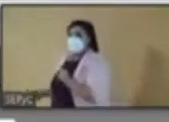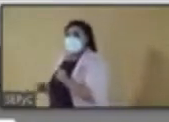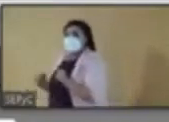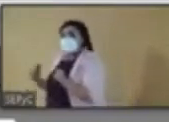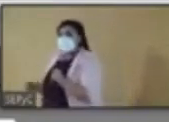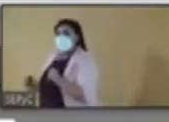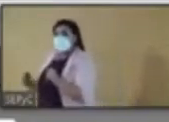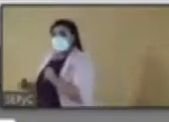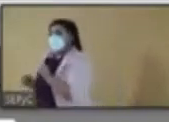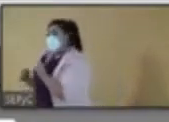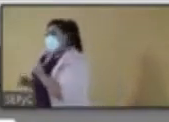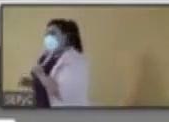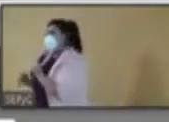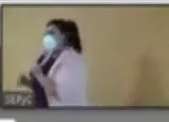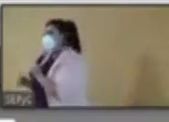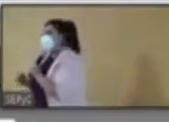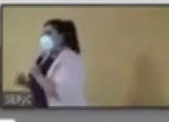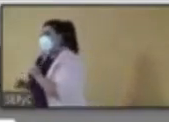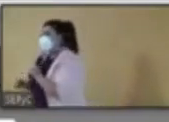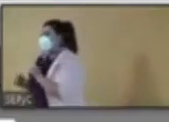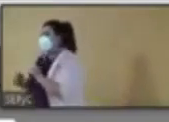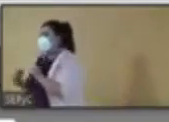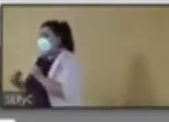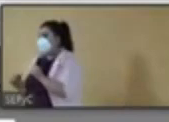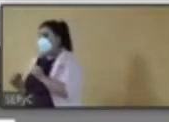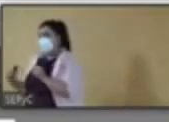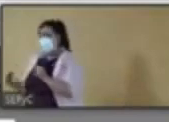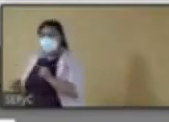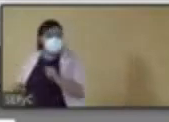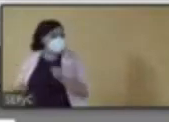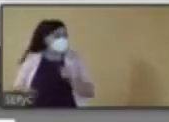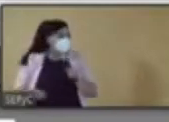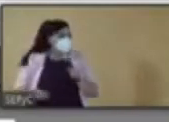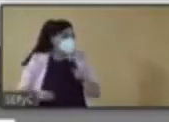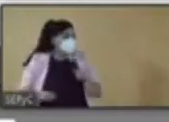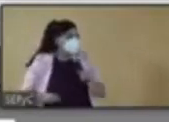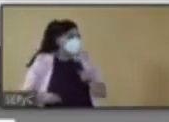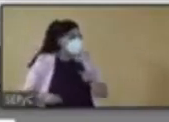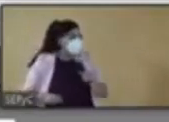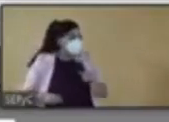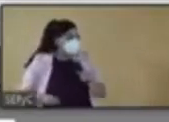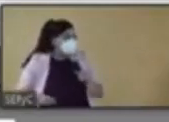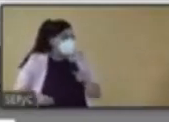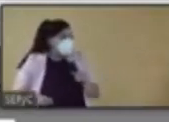intereses, es muy importante que toda esta información quede debidamente registrada.